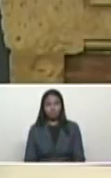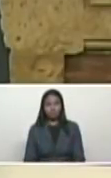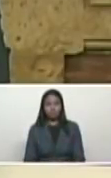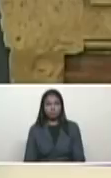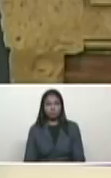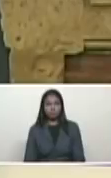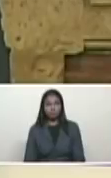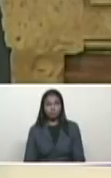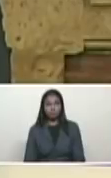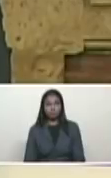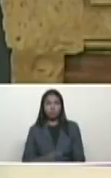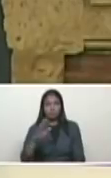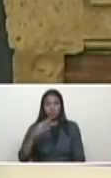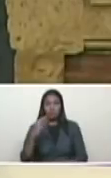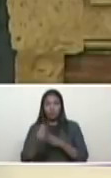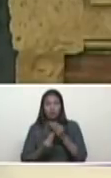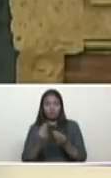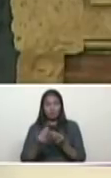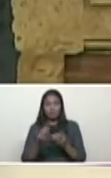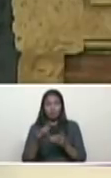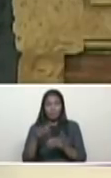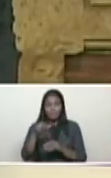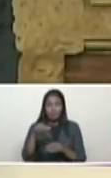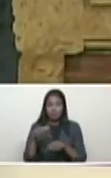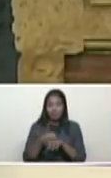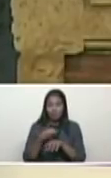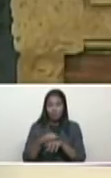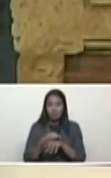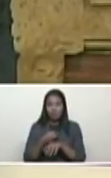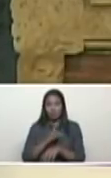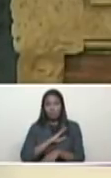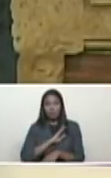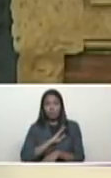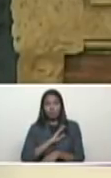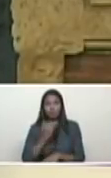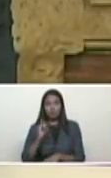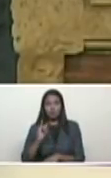estamos haciendo nuestra parte desde el gobierno del poder ejecutivo